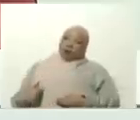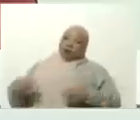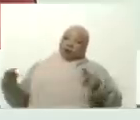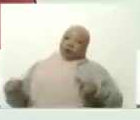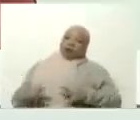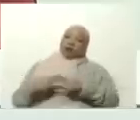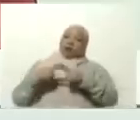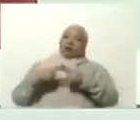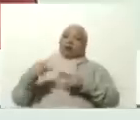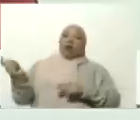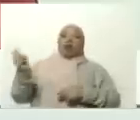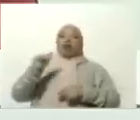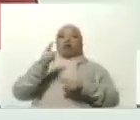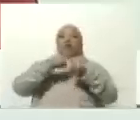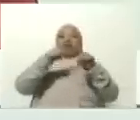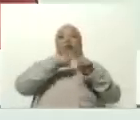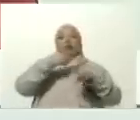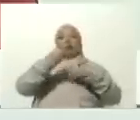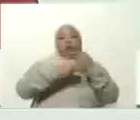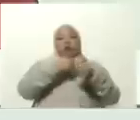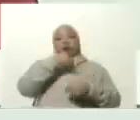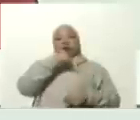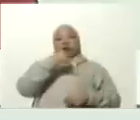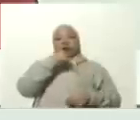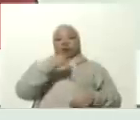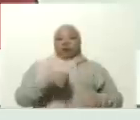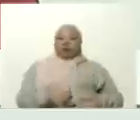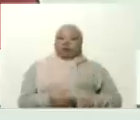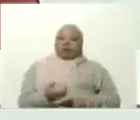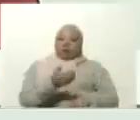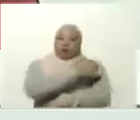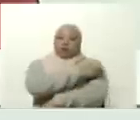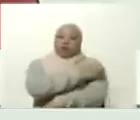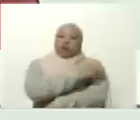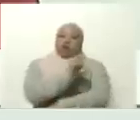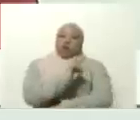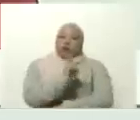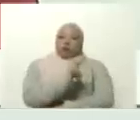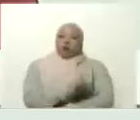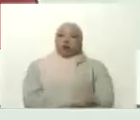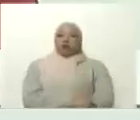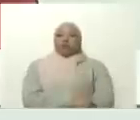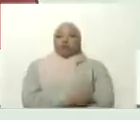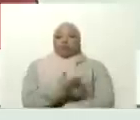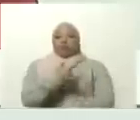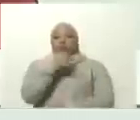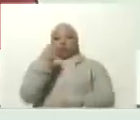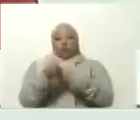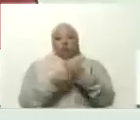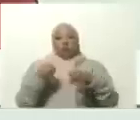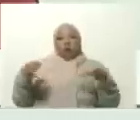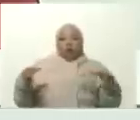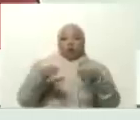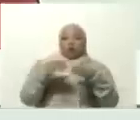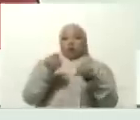varias ocasiones con estos sectores de la derecha venezolana. Y eso no es una